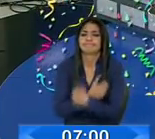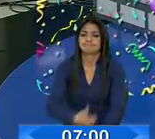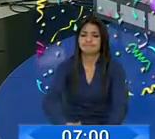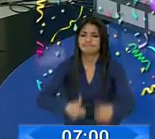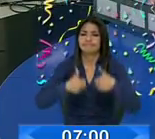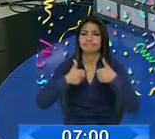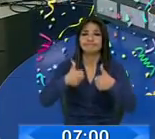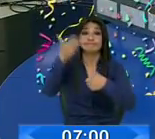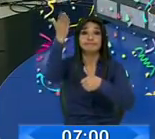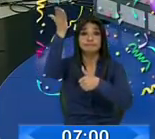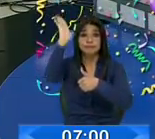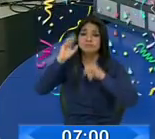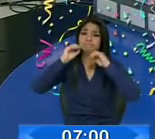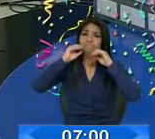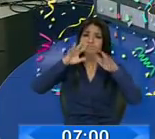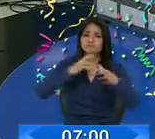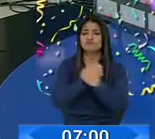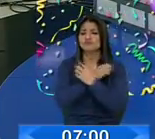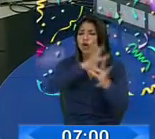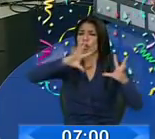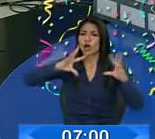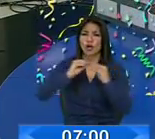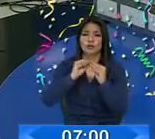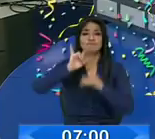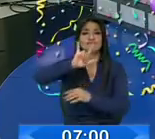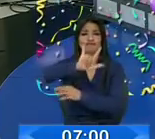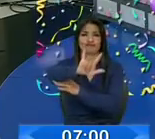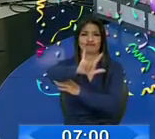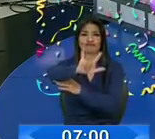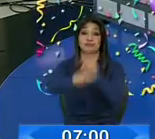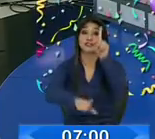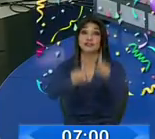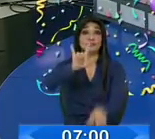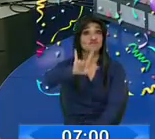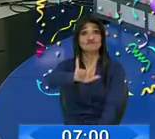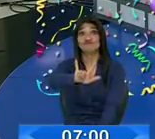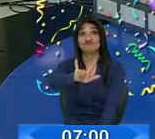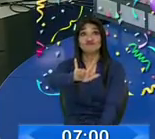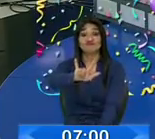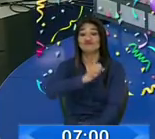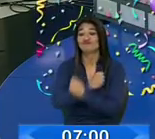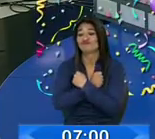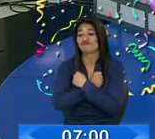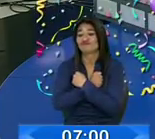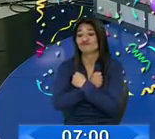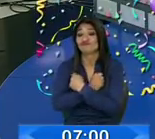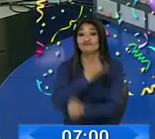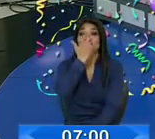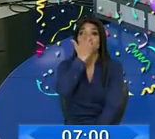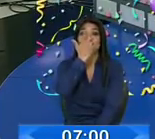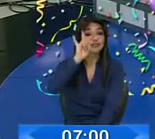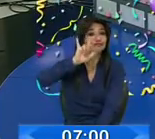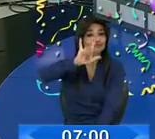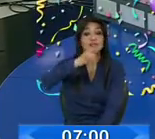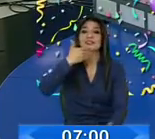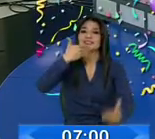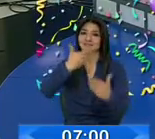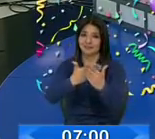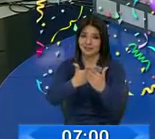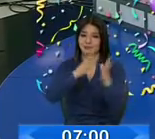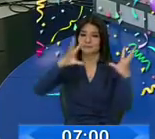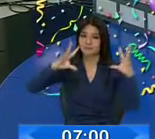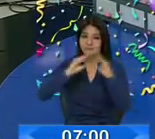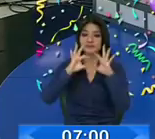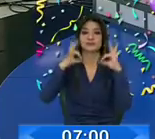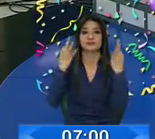de emociones, de cariño, de sentimiento, de las personas que te queremos y que te debemos mucho. Muchas gracias, mi Robert, con todos quienes forman la